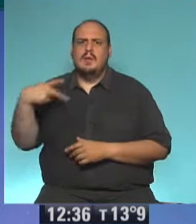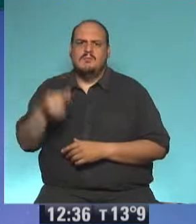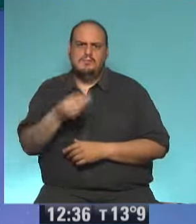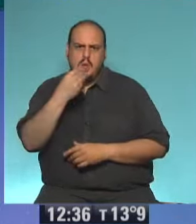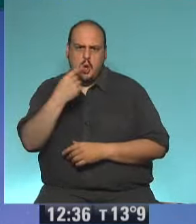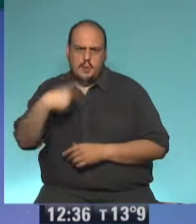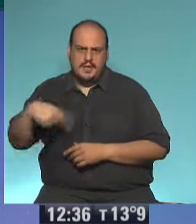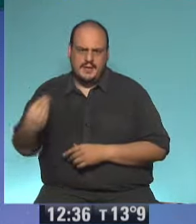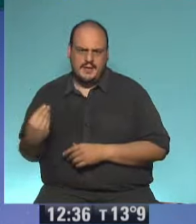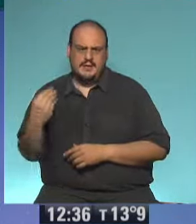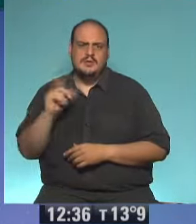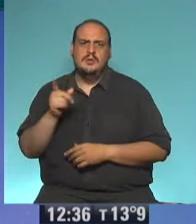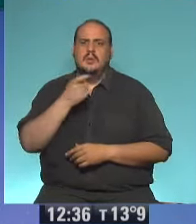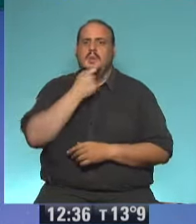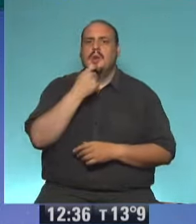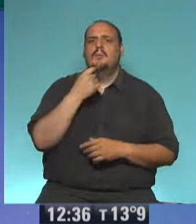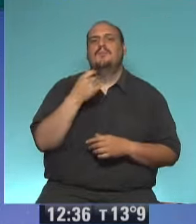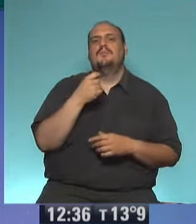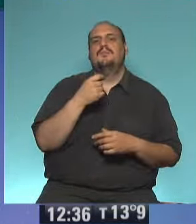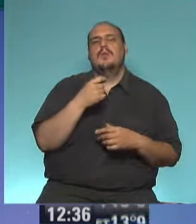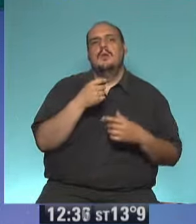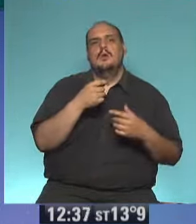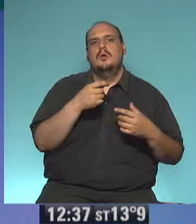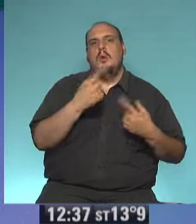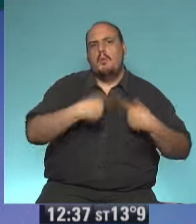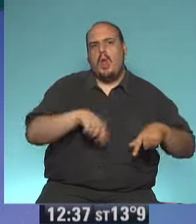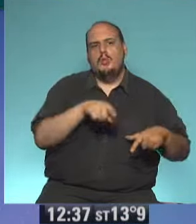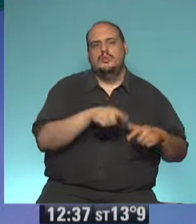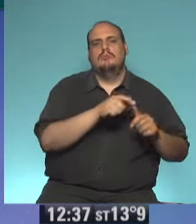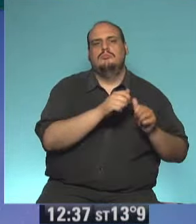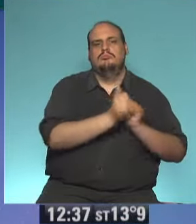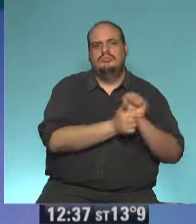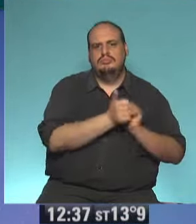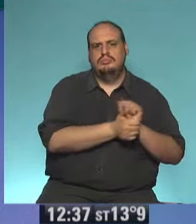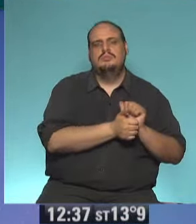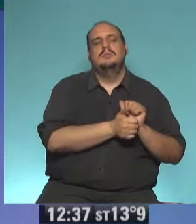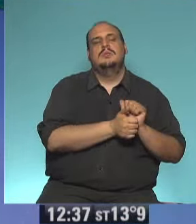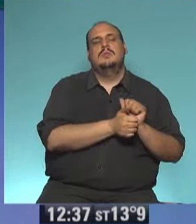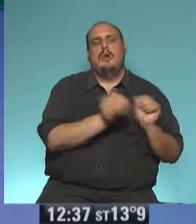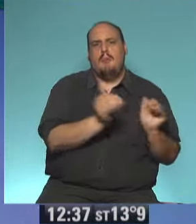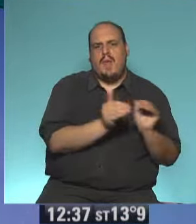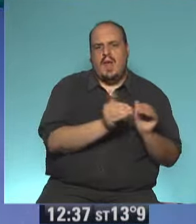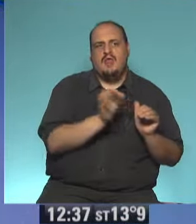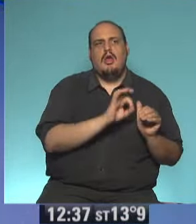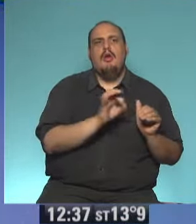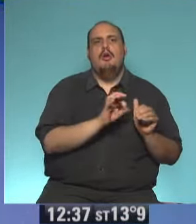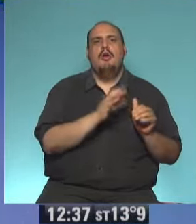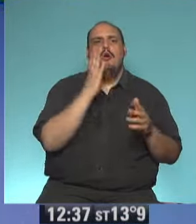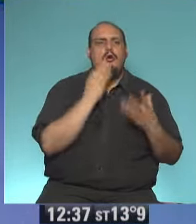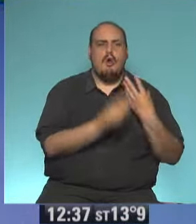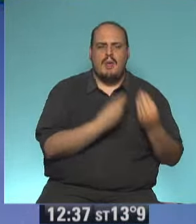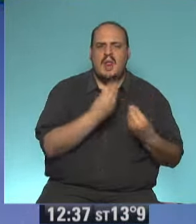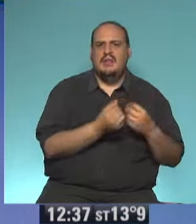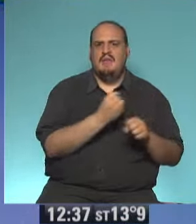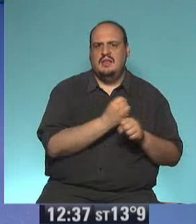acercamos productos que son elaborados por grupos productivos pequeños, por cooperativas de trabajo, por cooperativas recuperadas, por